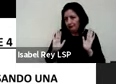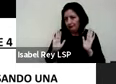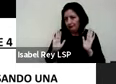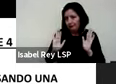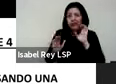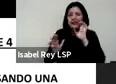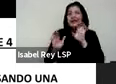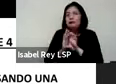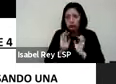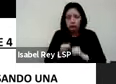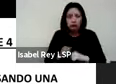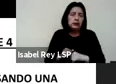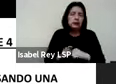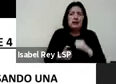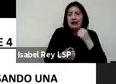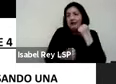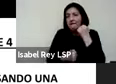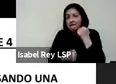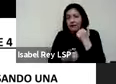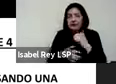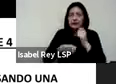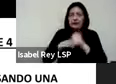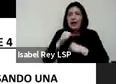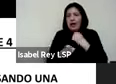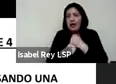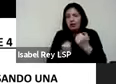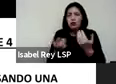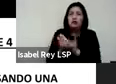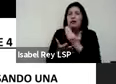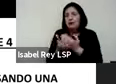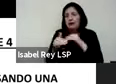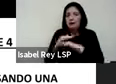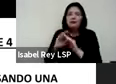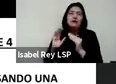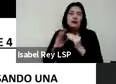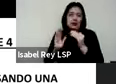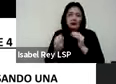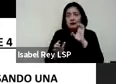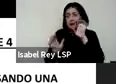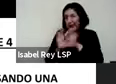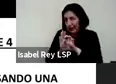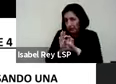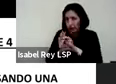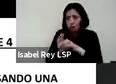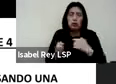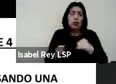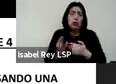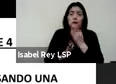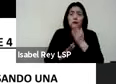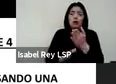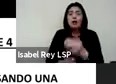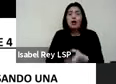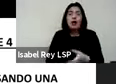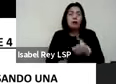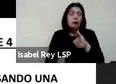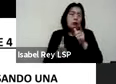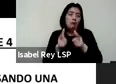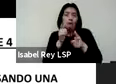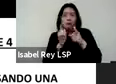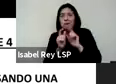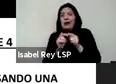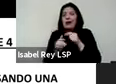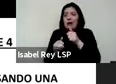Por ejemplo, la fiesta de Año Nuevo que voy a hacer en mi casa. Por ejemplo, si yo voy a un bar